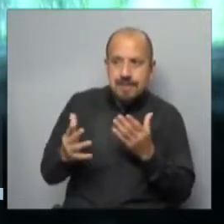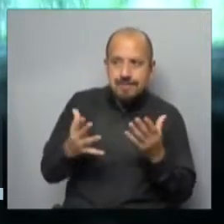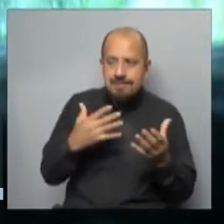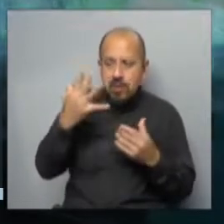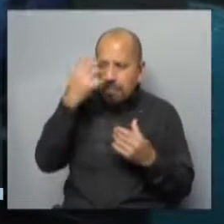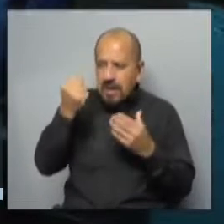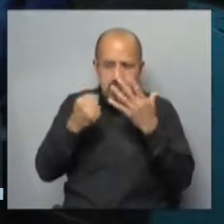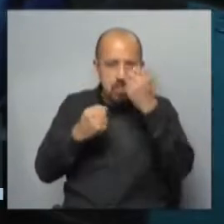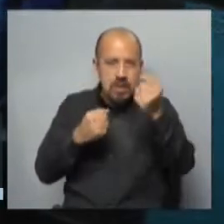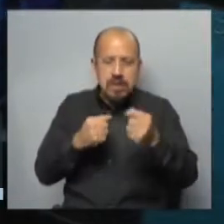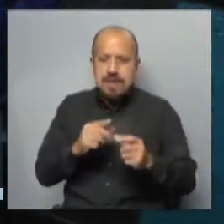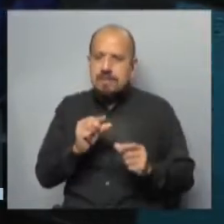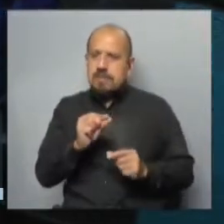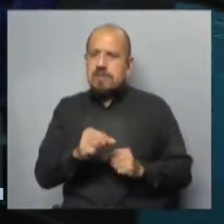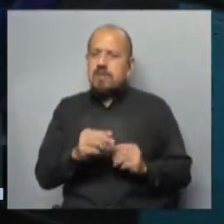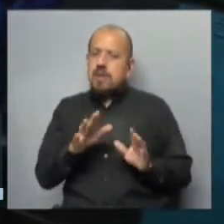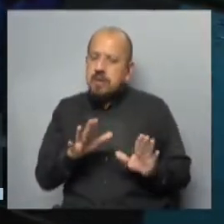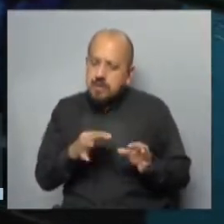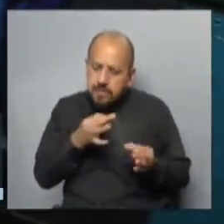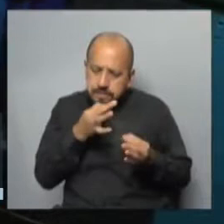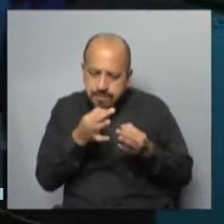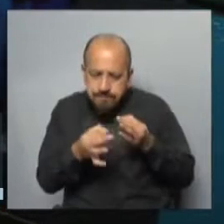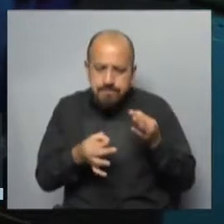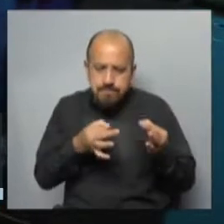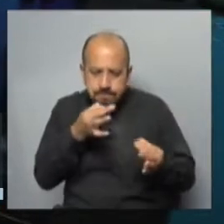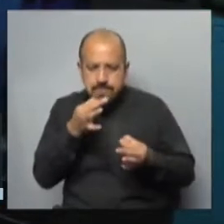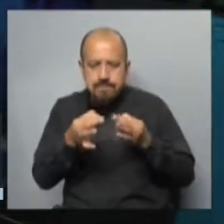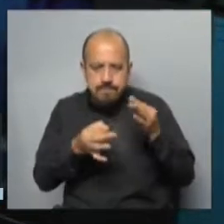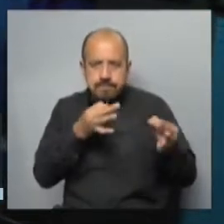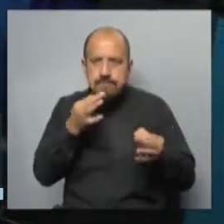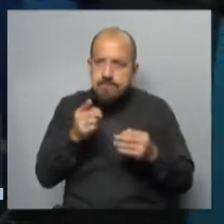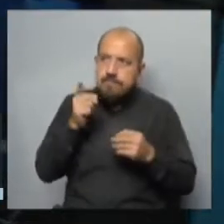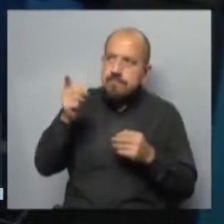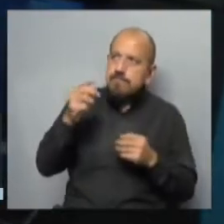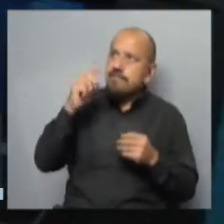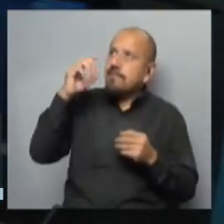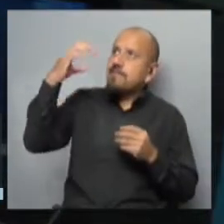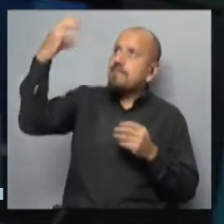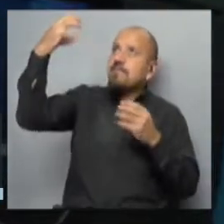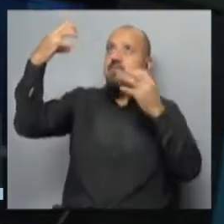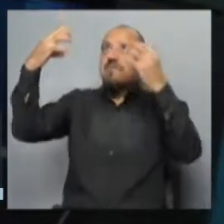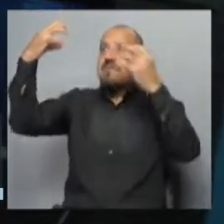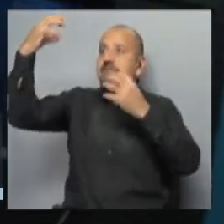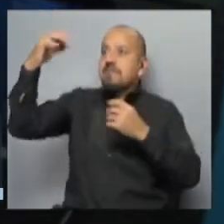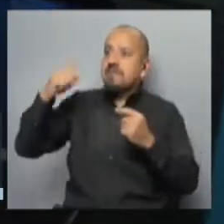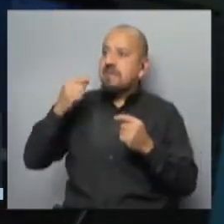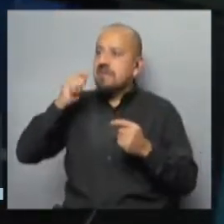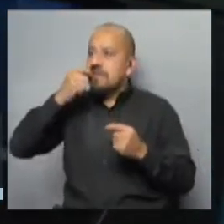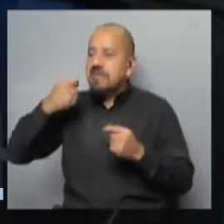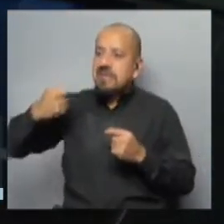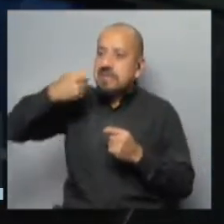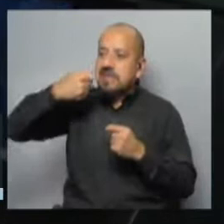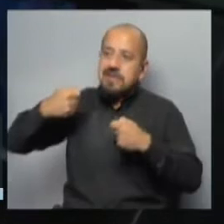y hay que explicarle hay que tomarse el tiempo de explicarle qué son esas luces que son bueno todo eso que es tan invasivo o no